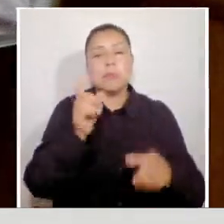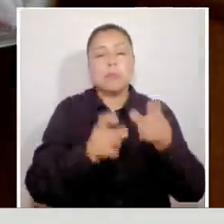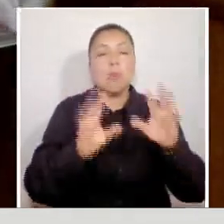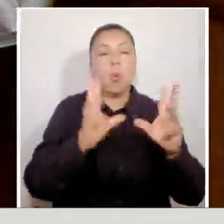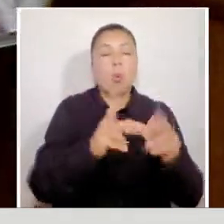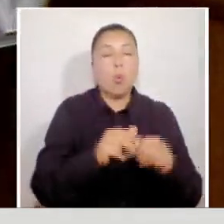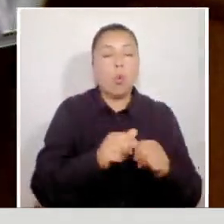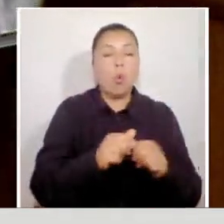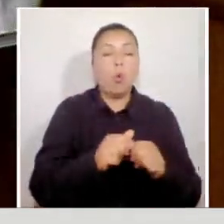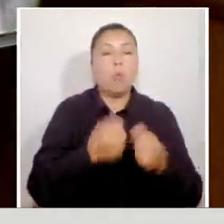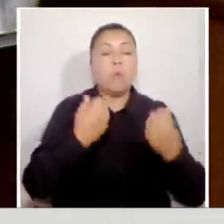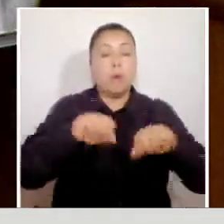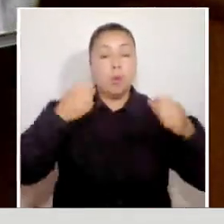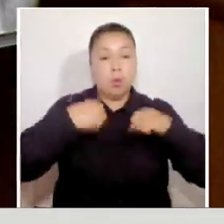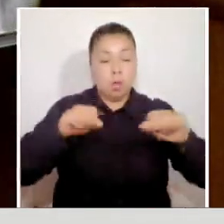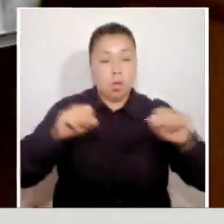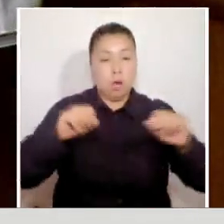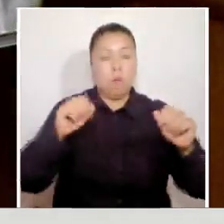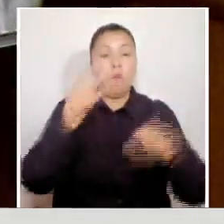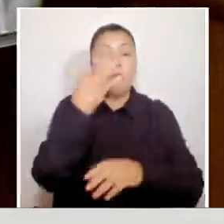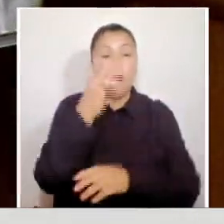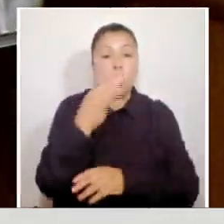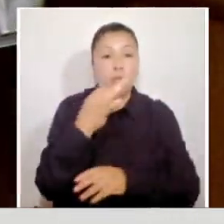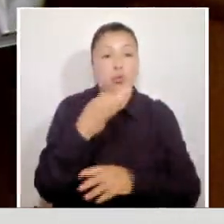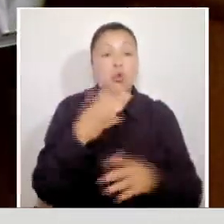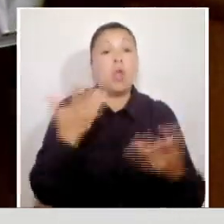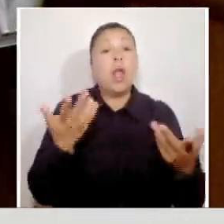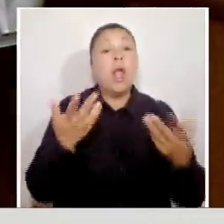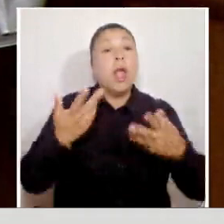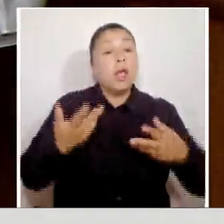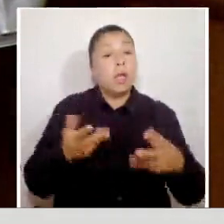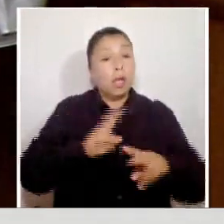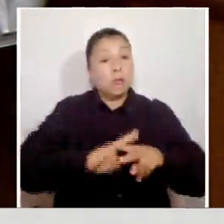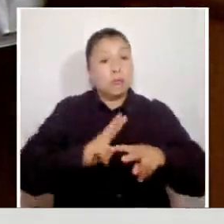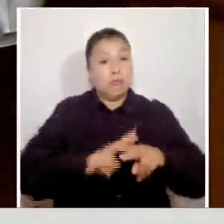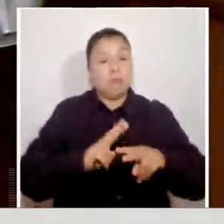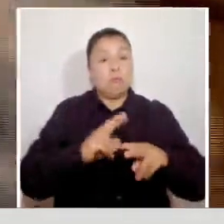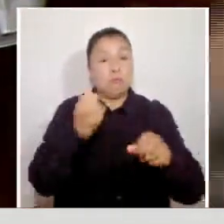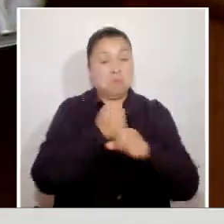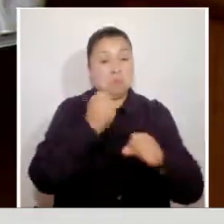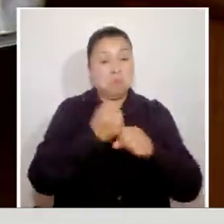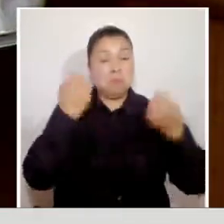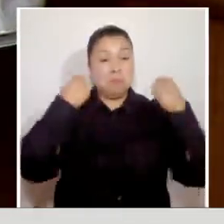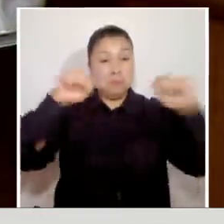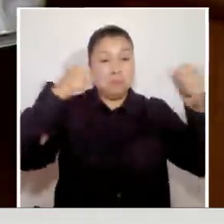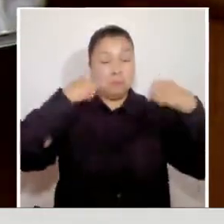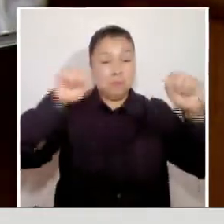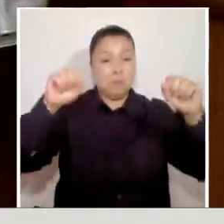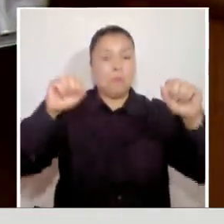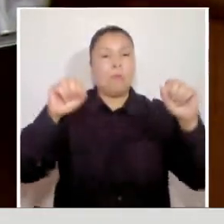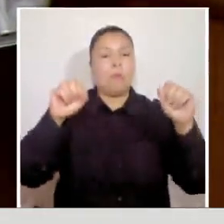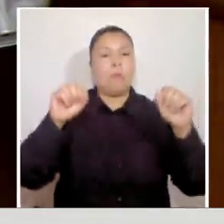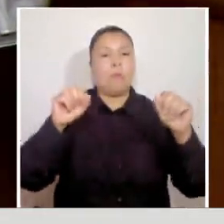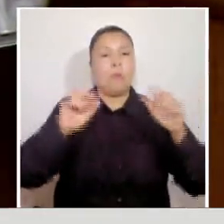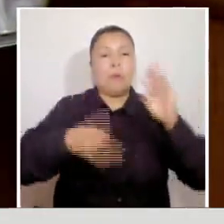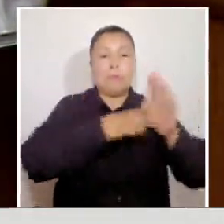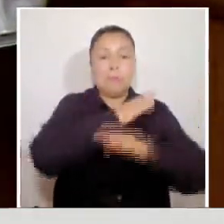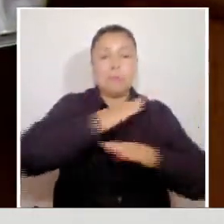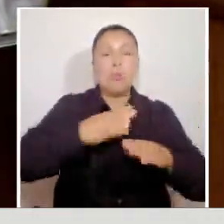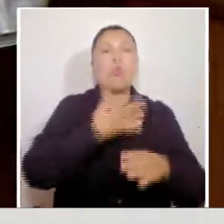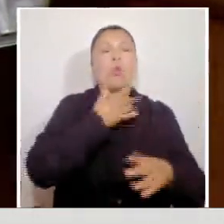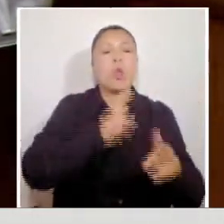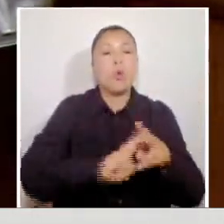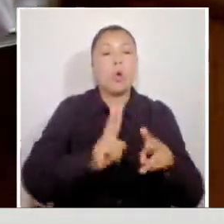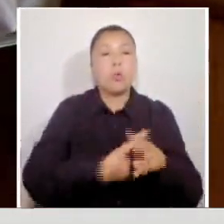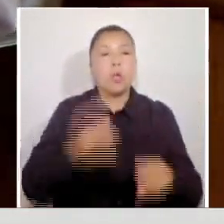asociaciones federaciones que se dedican a este deporte contacto Y por qué lo hacen porque han tenido